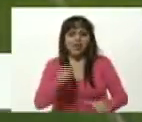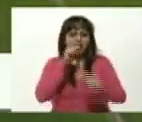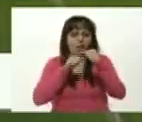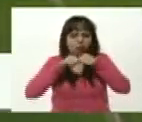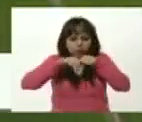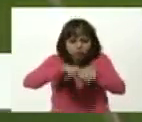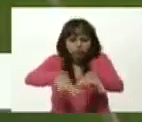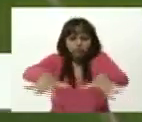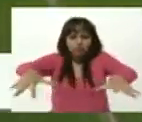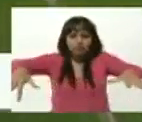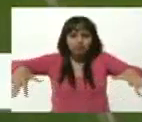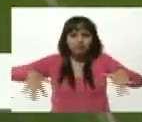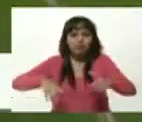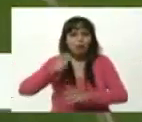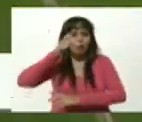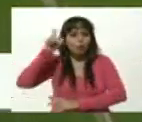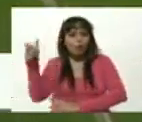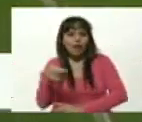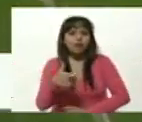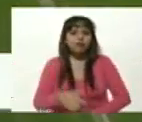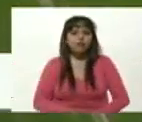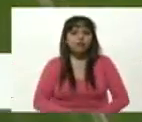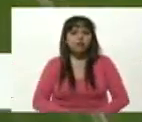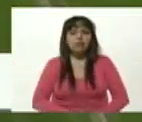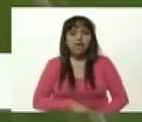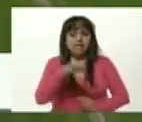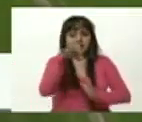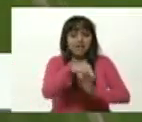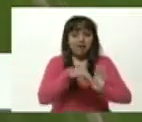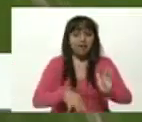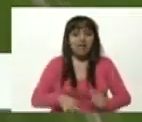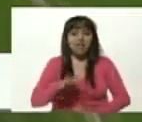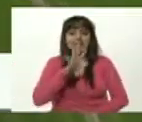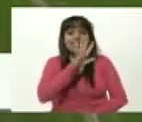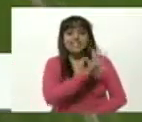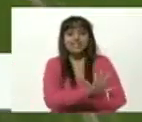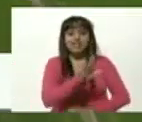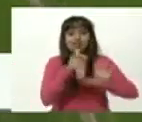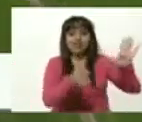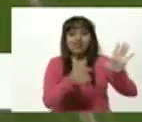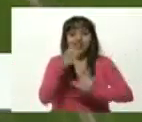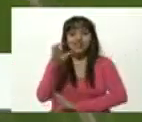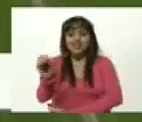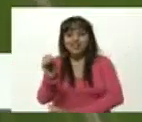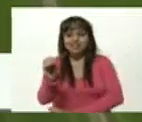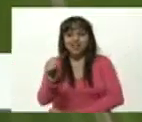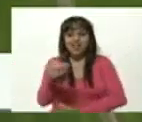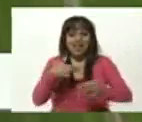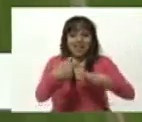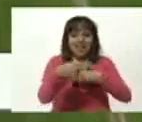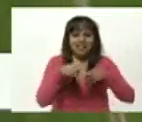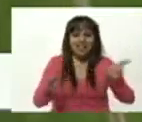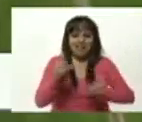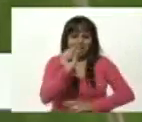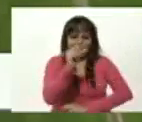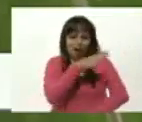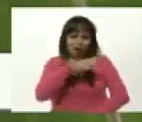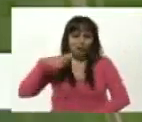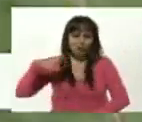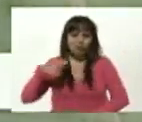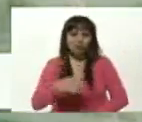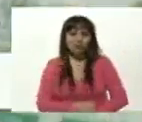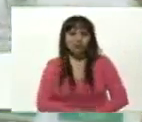Aquí, presidente, se están sembrando 560 hectáreas de arroz. Aquí está